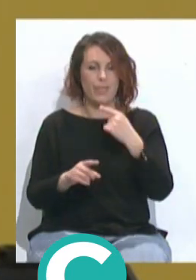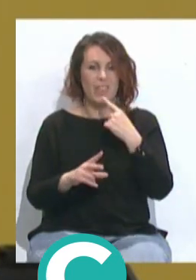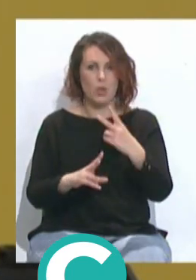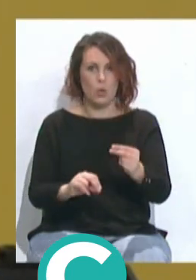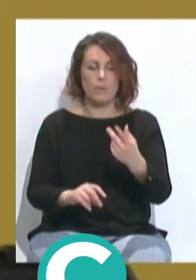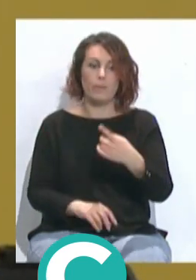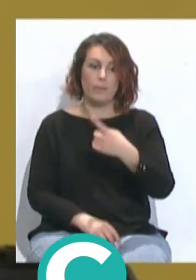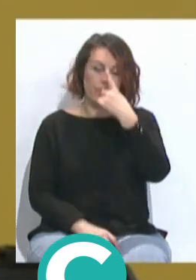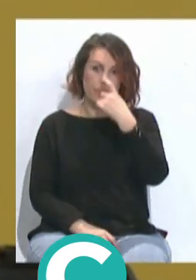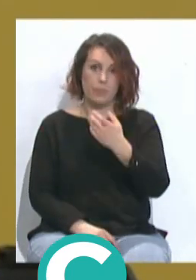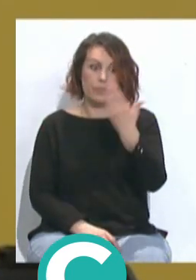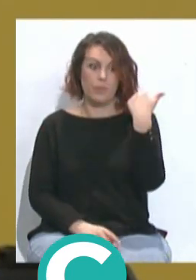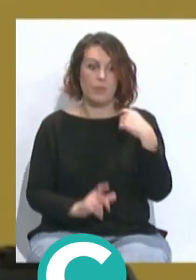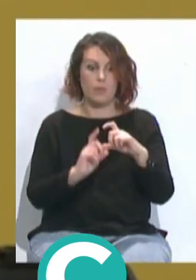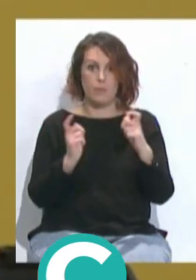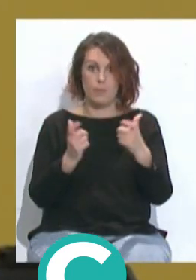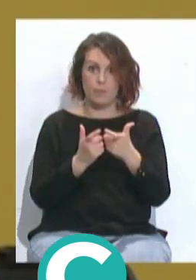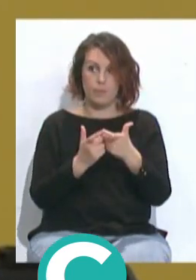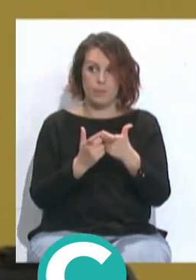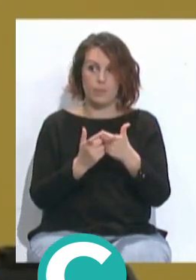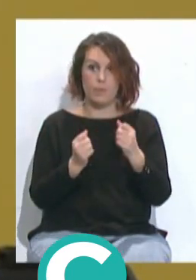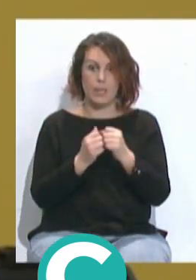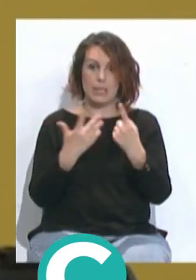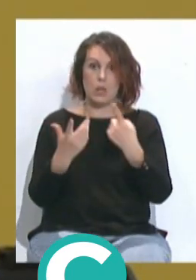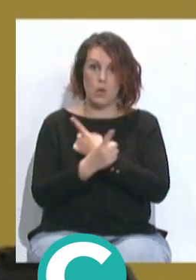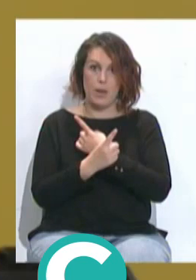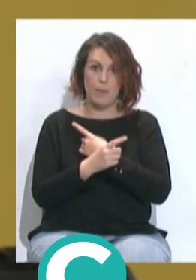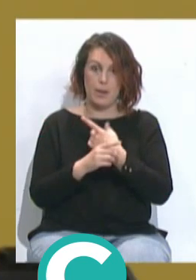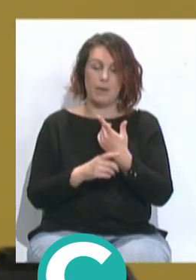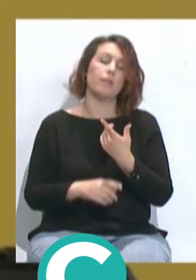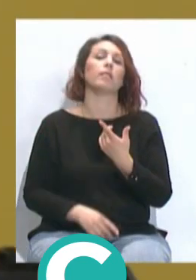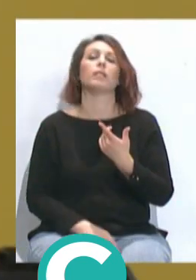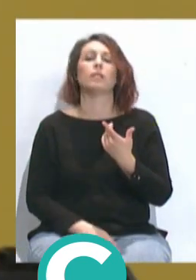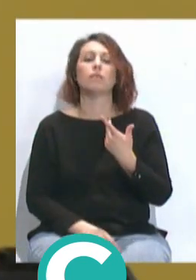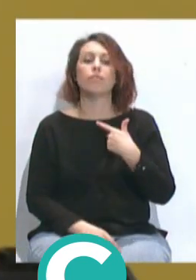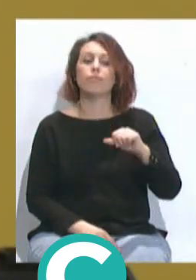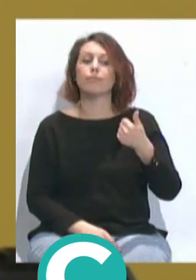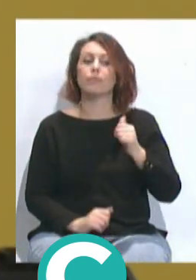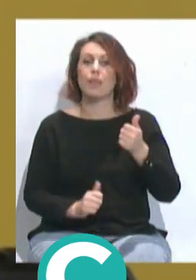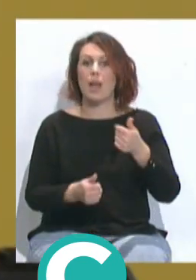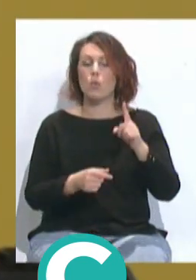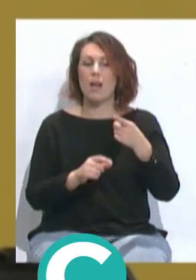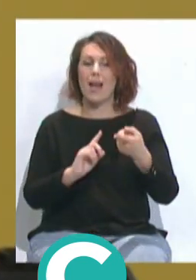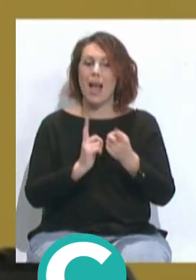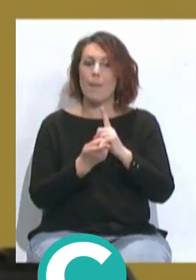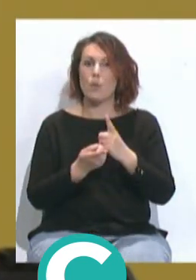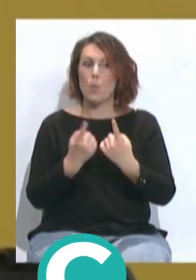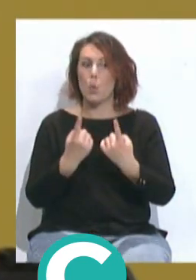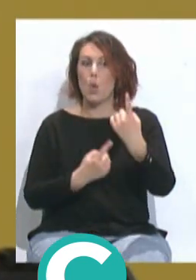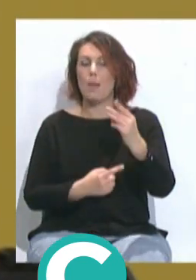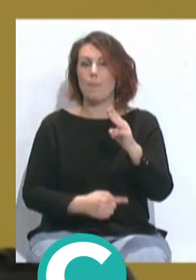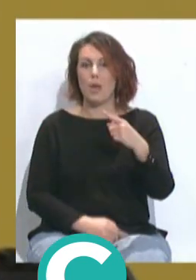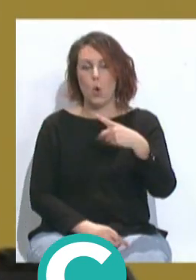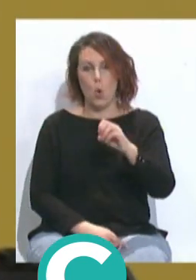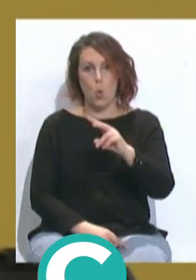pasado el pleno del 26 de noviembre perdón se dio la aprobación inicial de una modificación puntual del